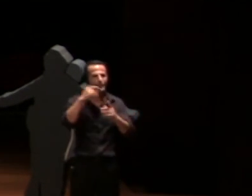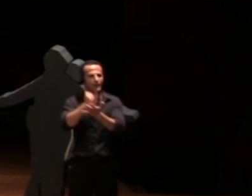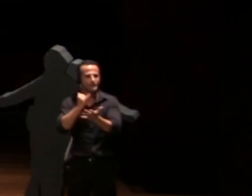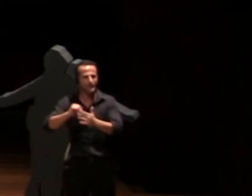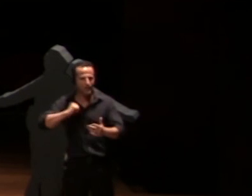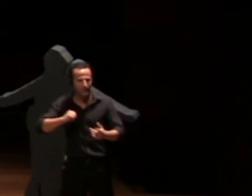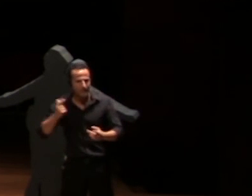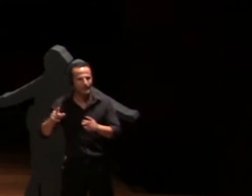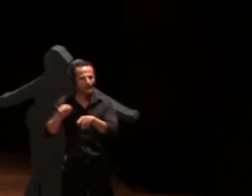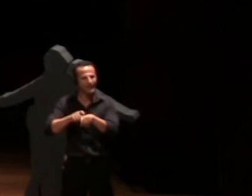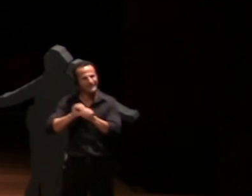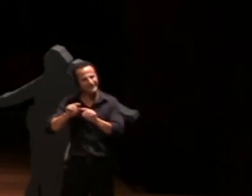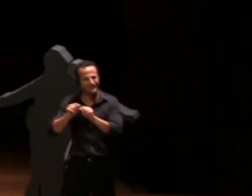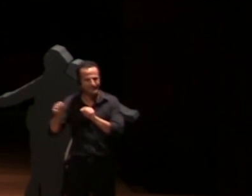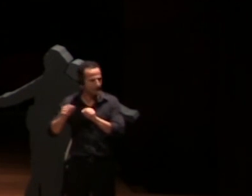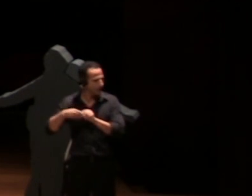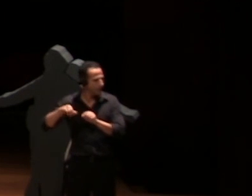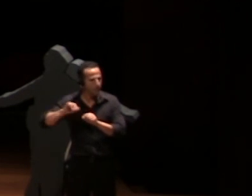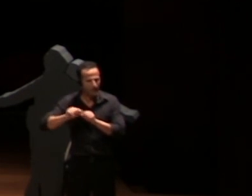características psicométricas,